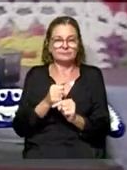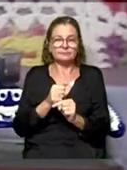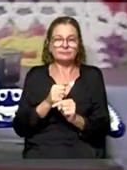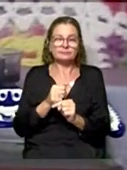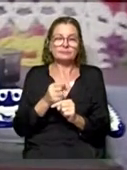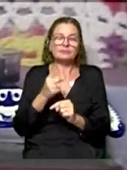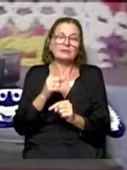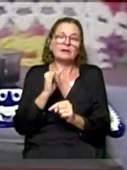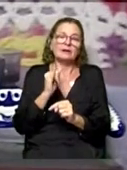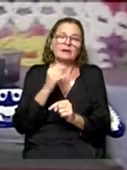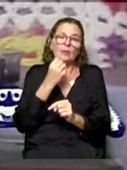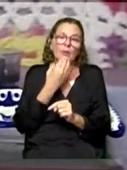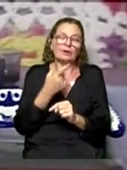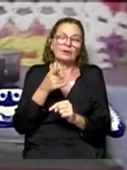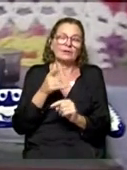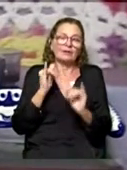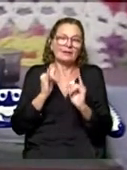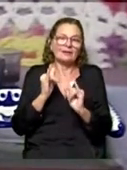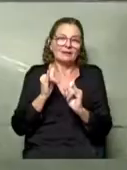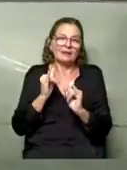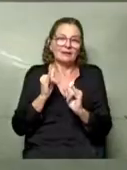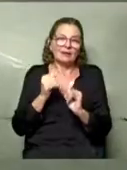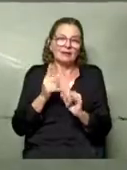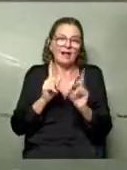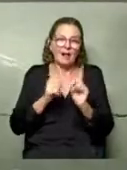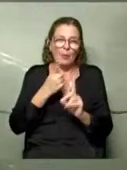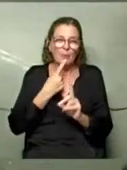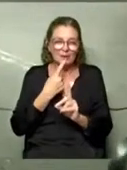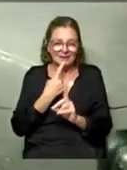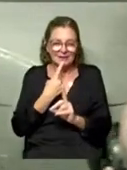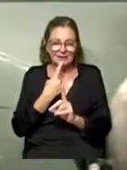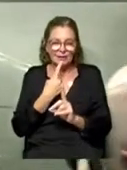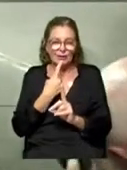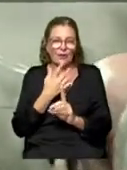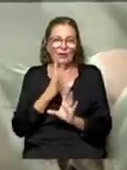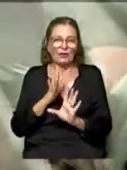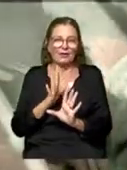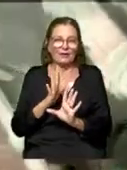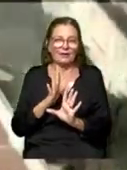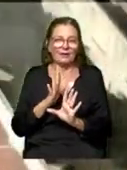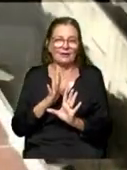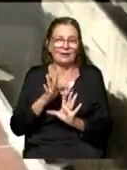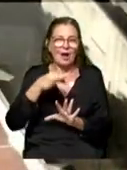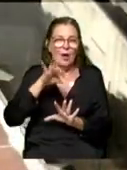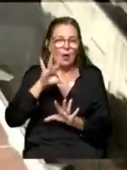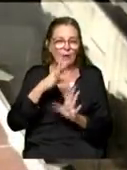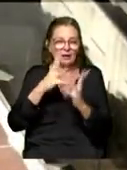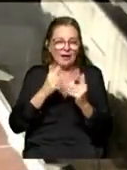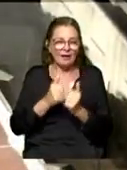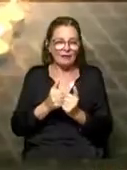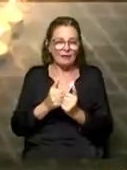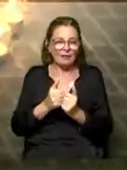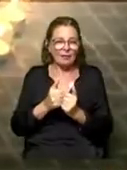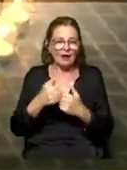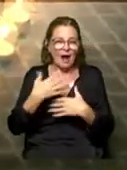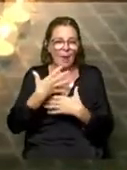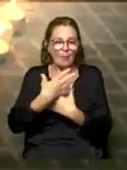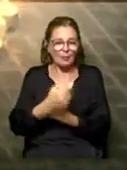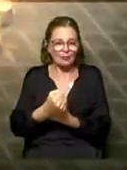Y bueno, desgraciadamente es así, es una cuestión política y no la podemos... la única forma es militando